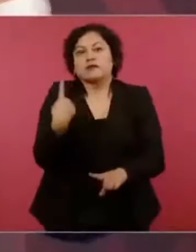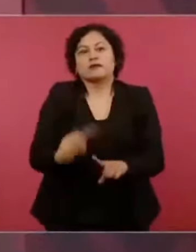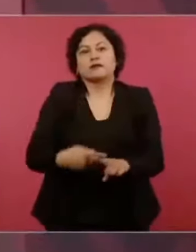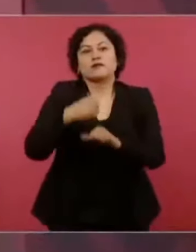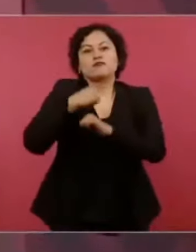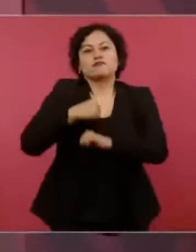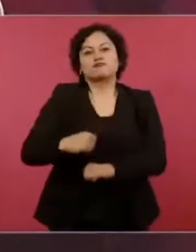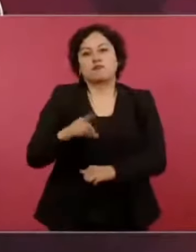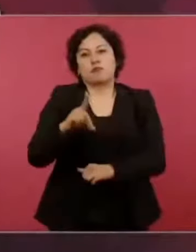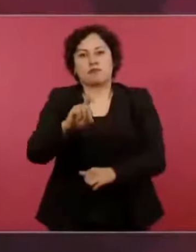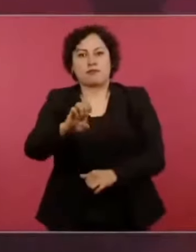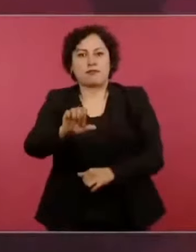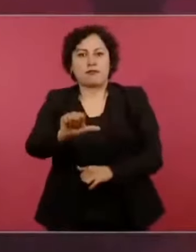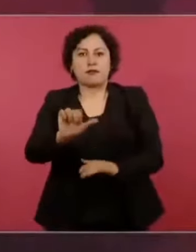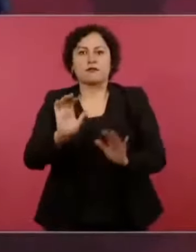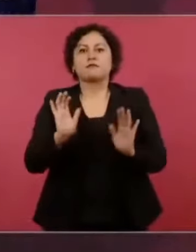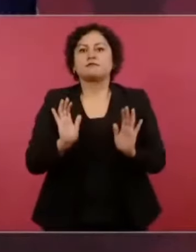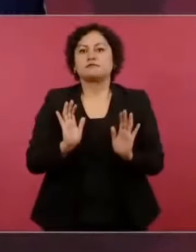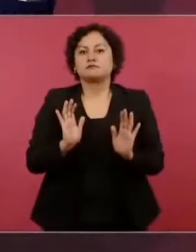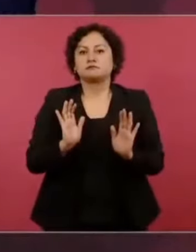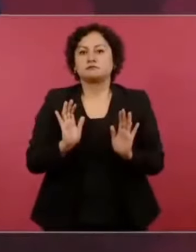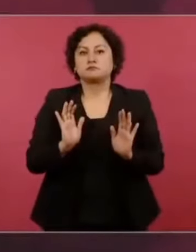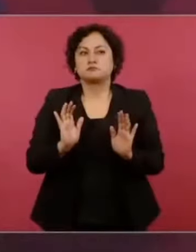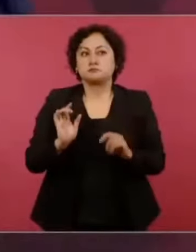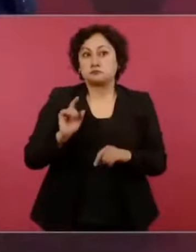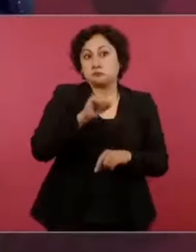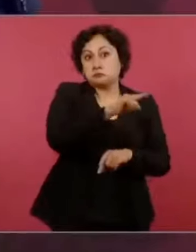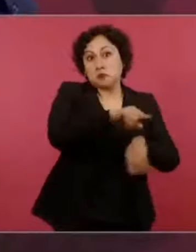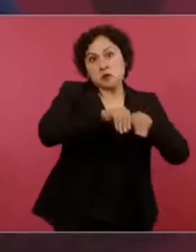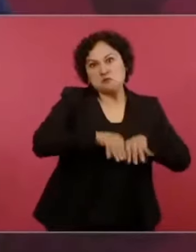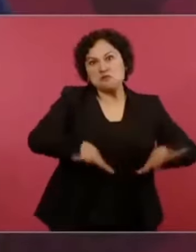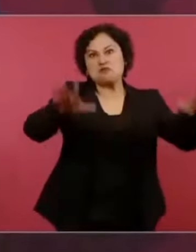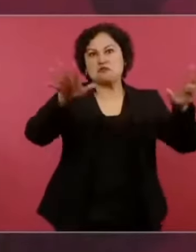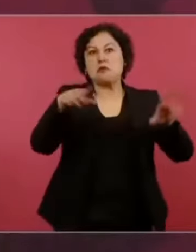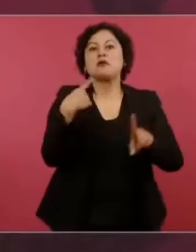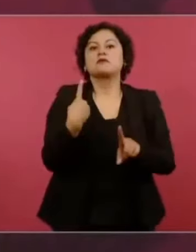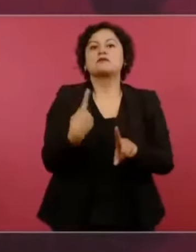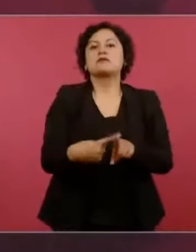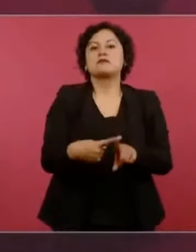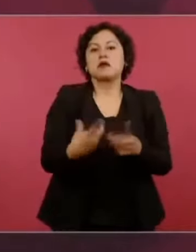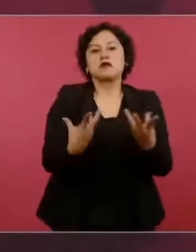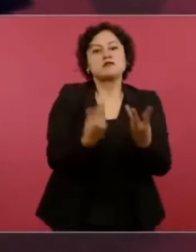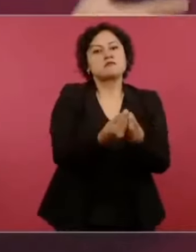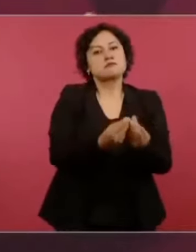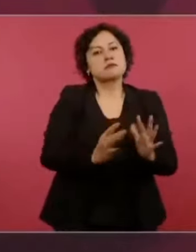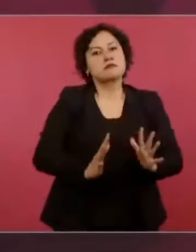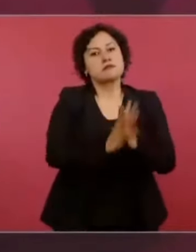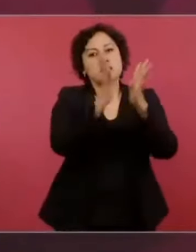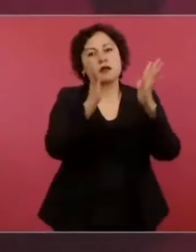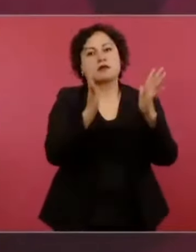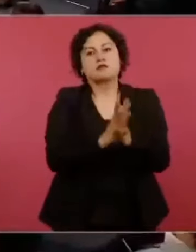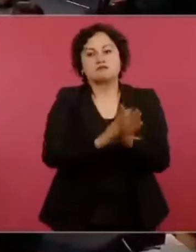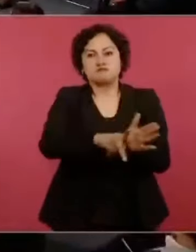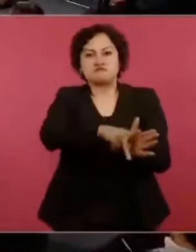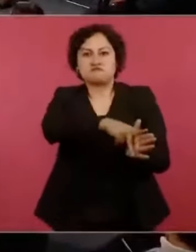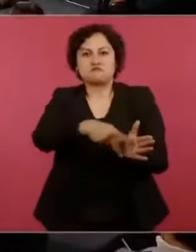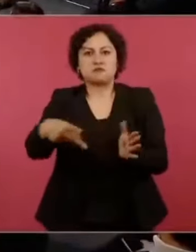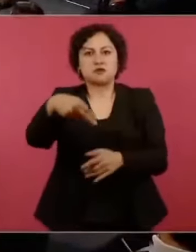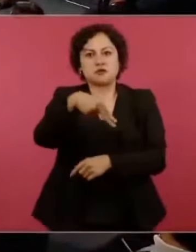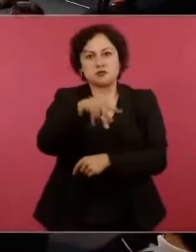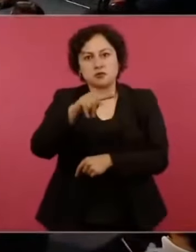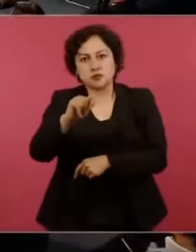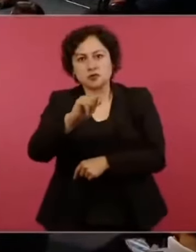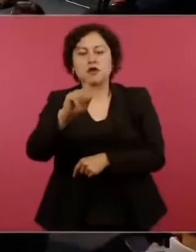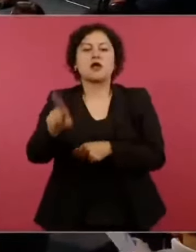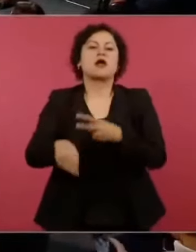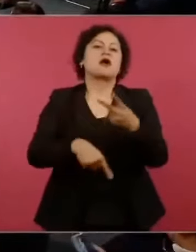y le echan a andar con el New York Times, le echan a andar con toda esta prensa, desde